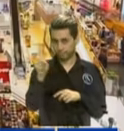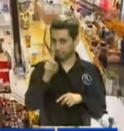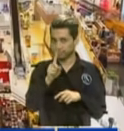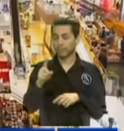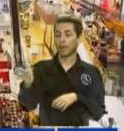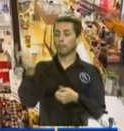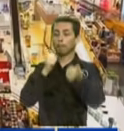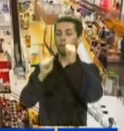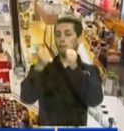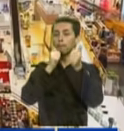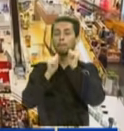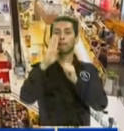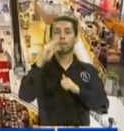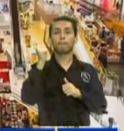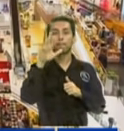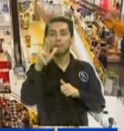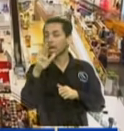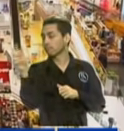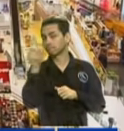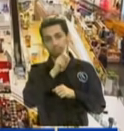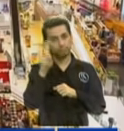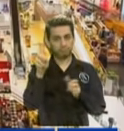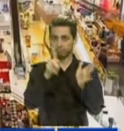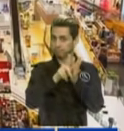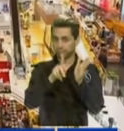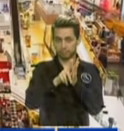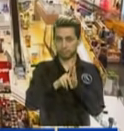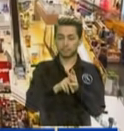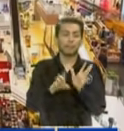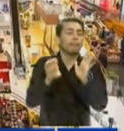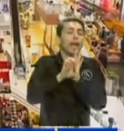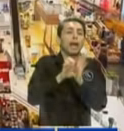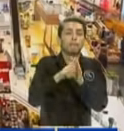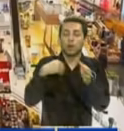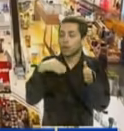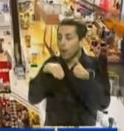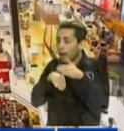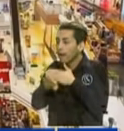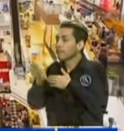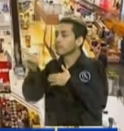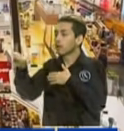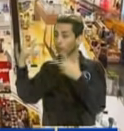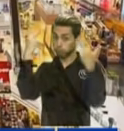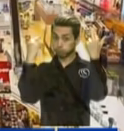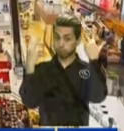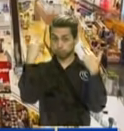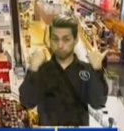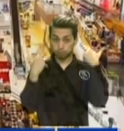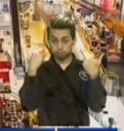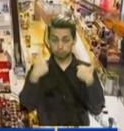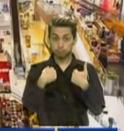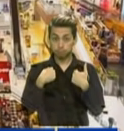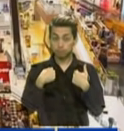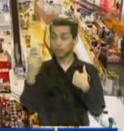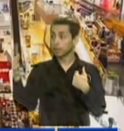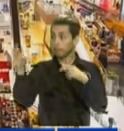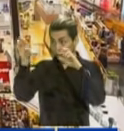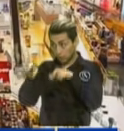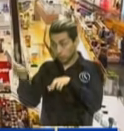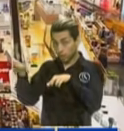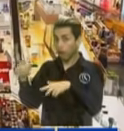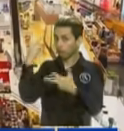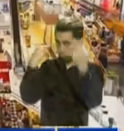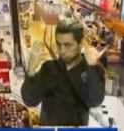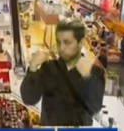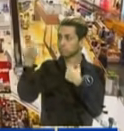resto yo puedo entrar. Por ejemplo, entro a la peluquería. El peluquero tiene que tener mascarilla. Me tiene